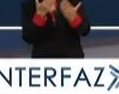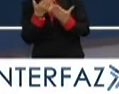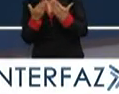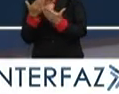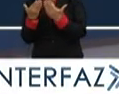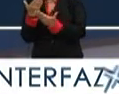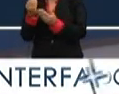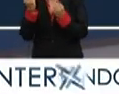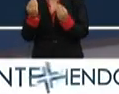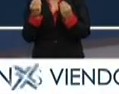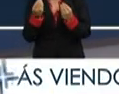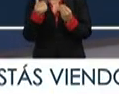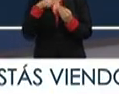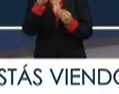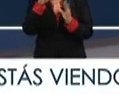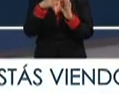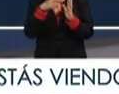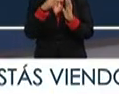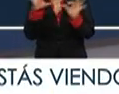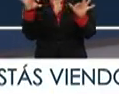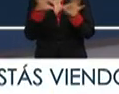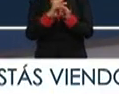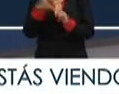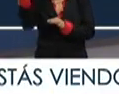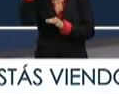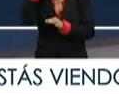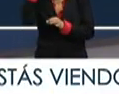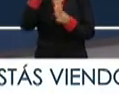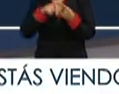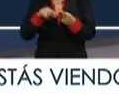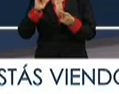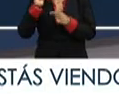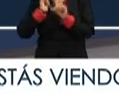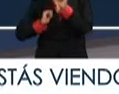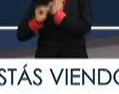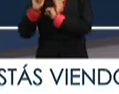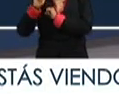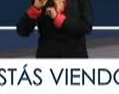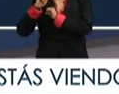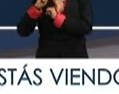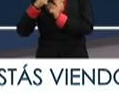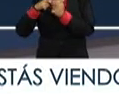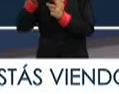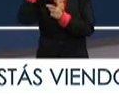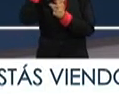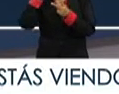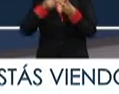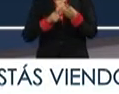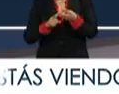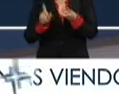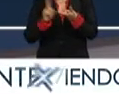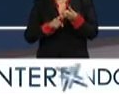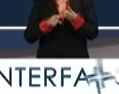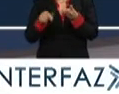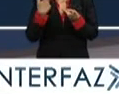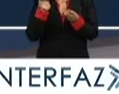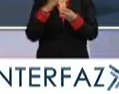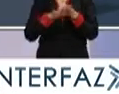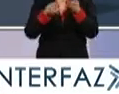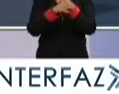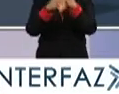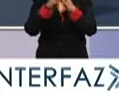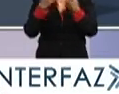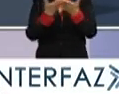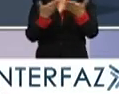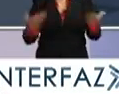de estudio que tenían que ver con filosofía, antropología, psicología y muchas materias